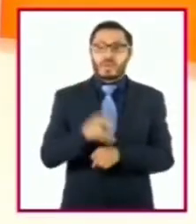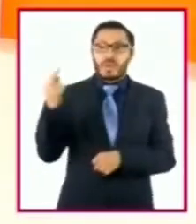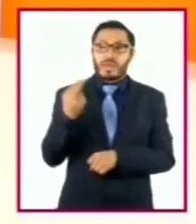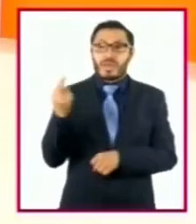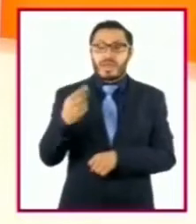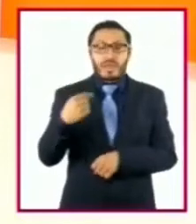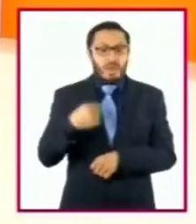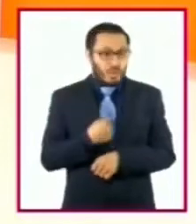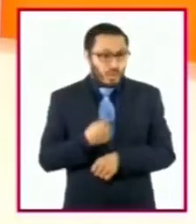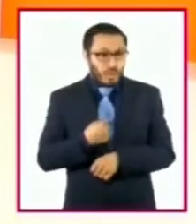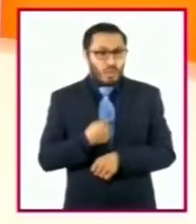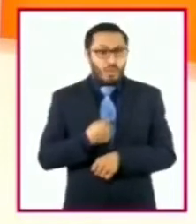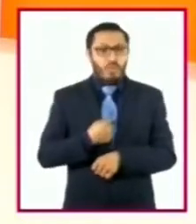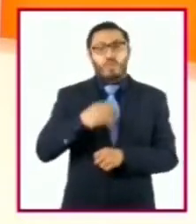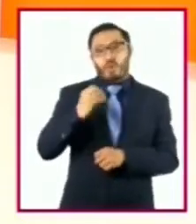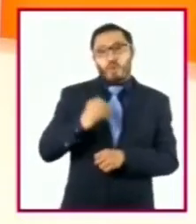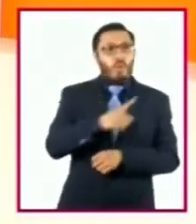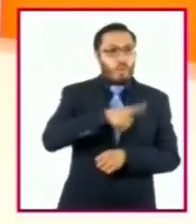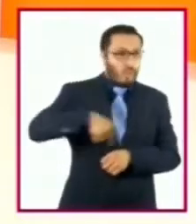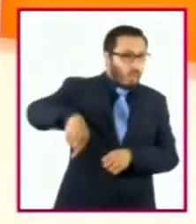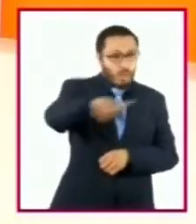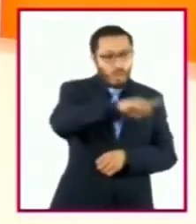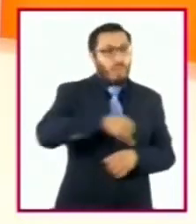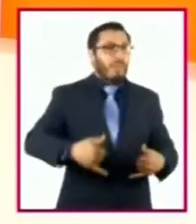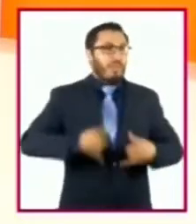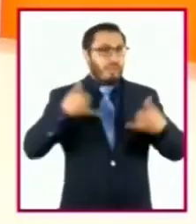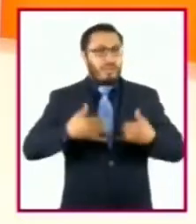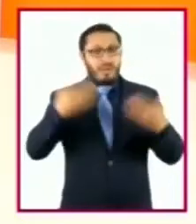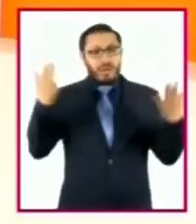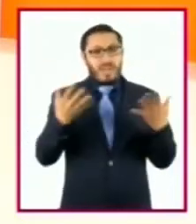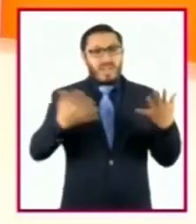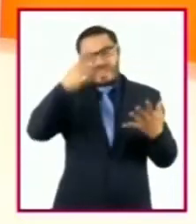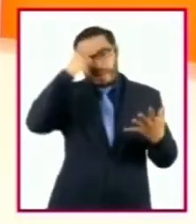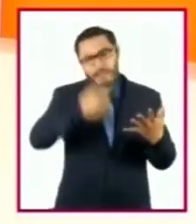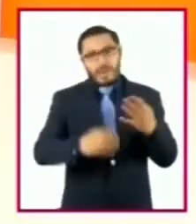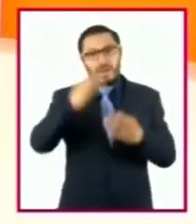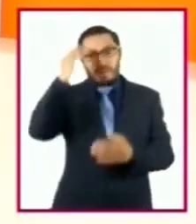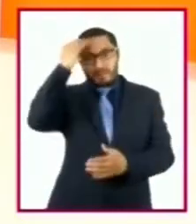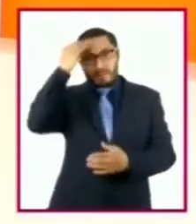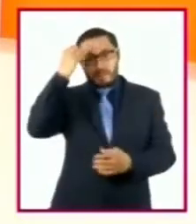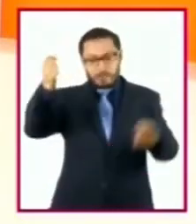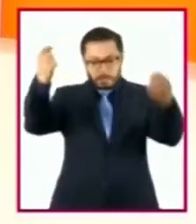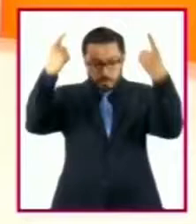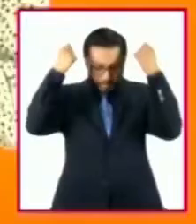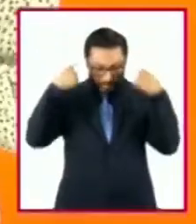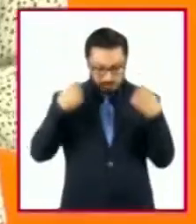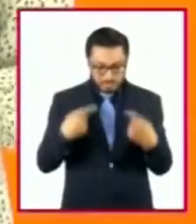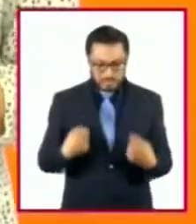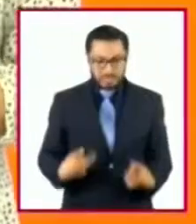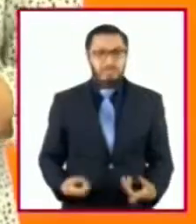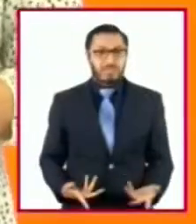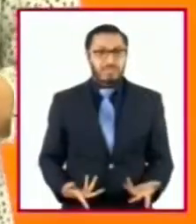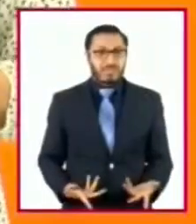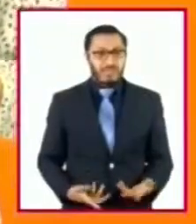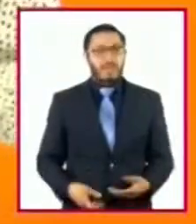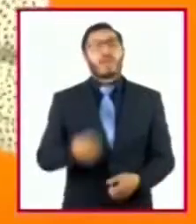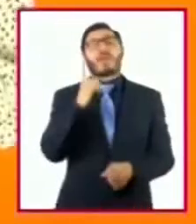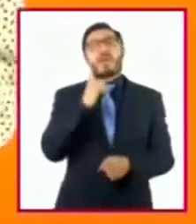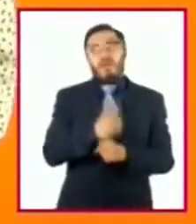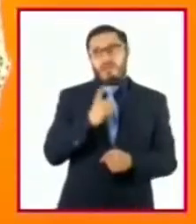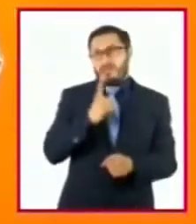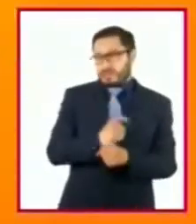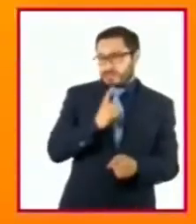hacer las y los jóvenes para adentrarse al camino del autoconocimiento? Primero es